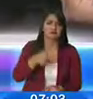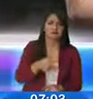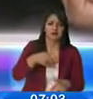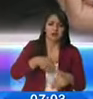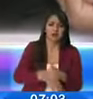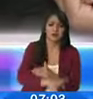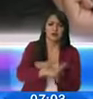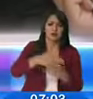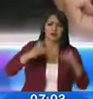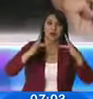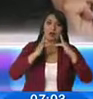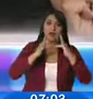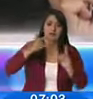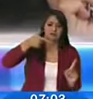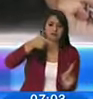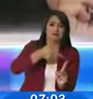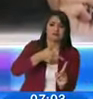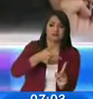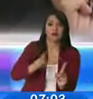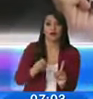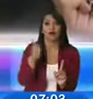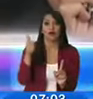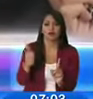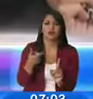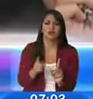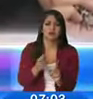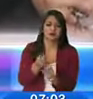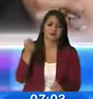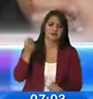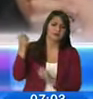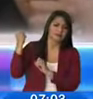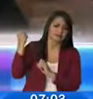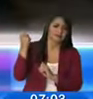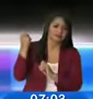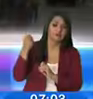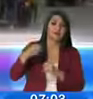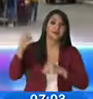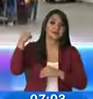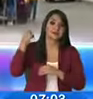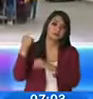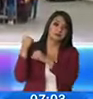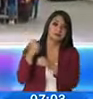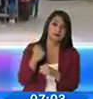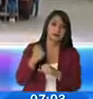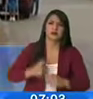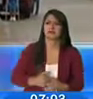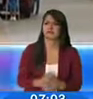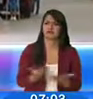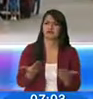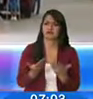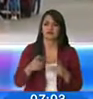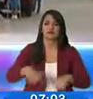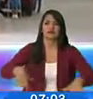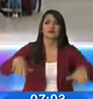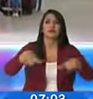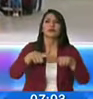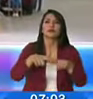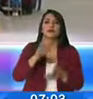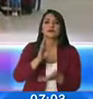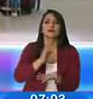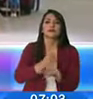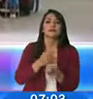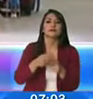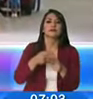amarrar. Uno me pone la pistola en la cabeza y otro un fierro largo puntiagudo en la espalda. Son los habitantes de la undécima etapa de la Ciudadela